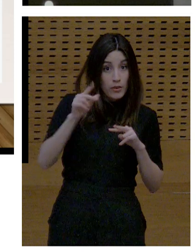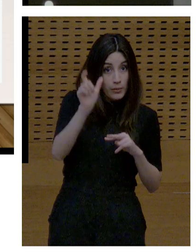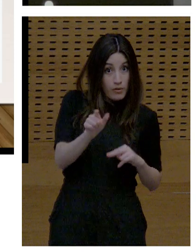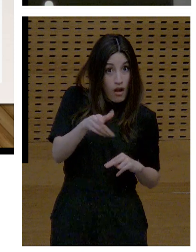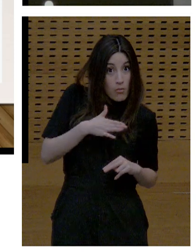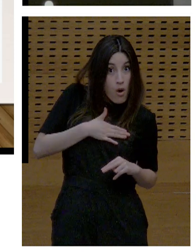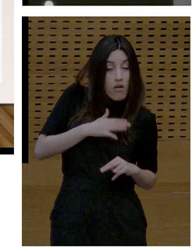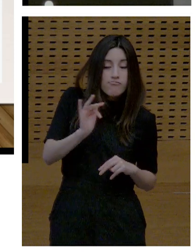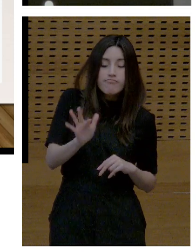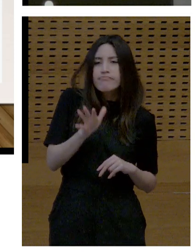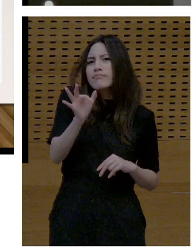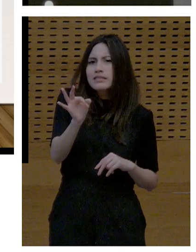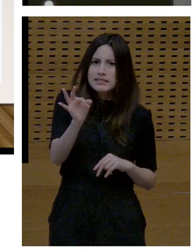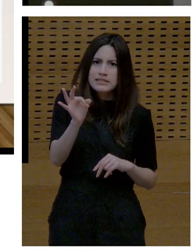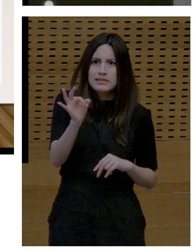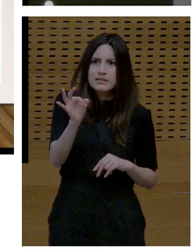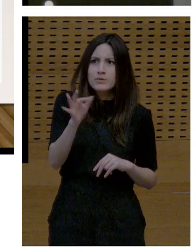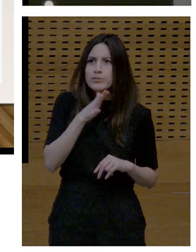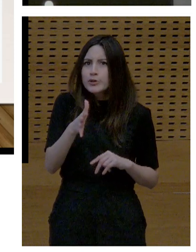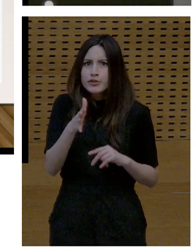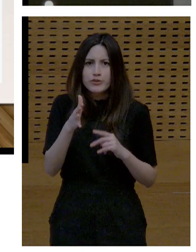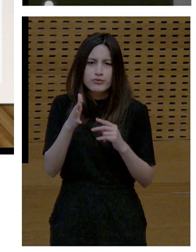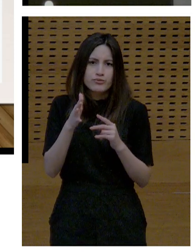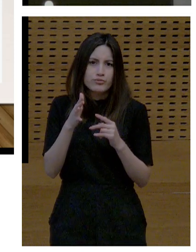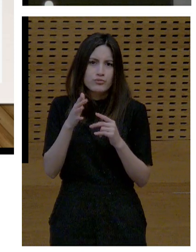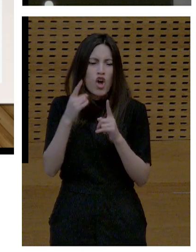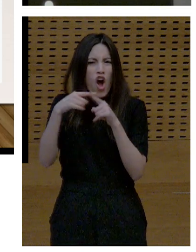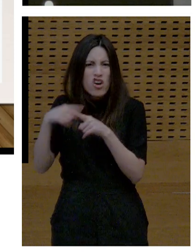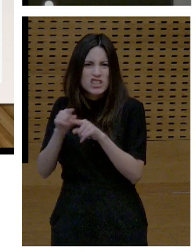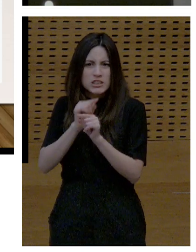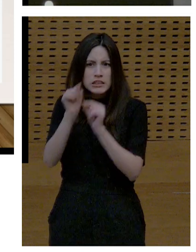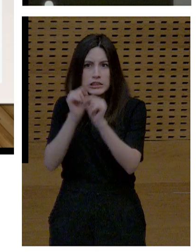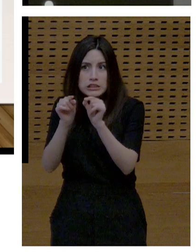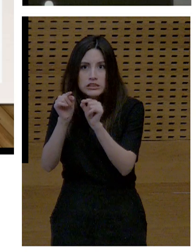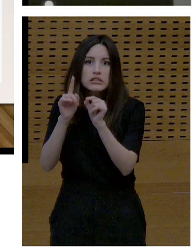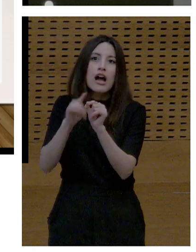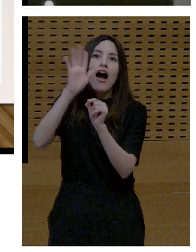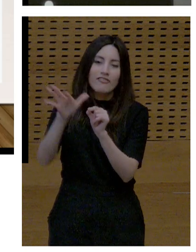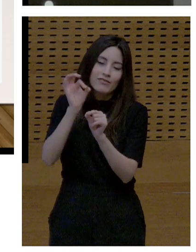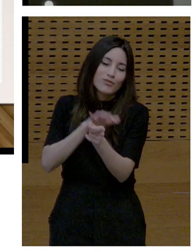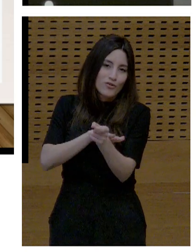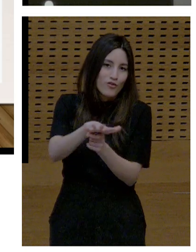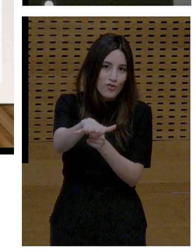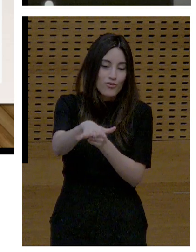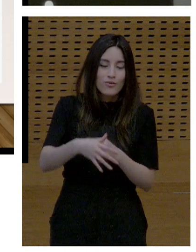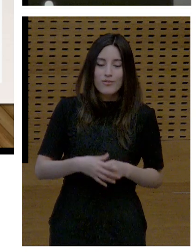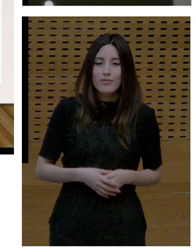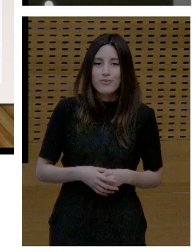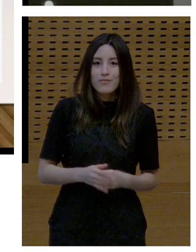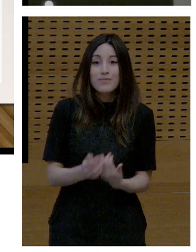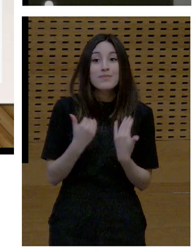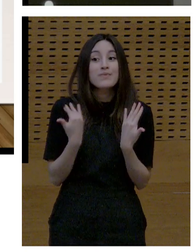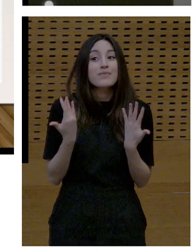con determinados tóxicos ambientales que hayan podido coincidir. Entonces, lo que se produce,